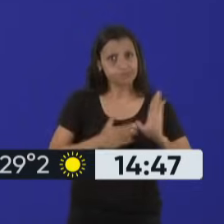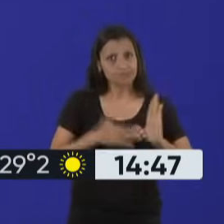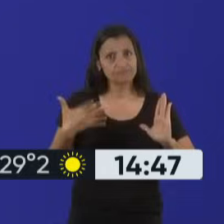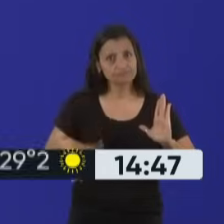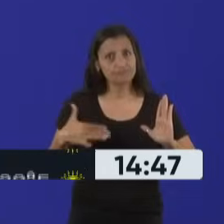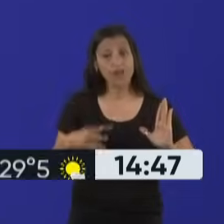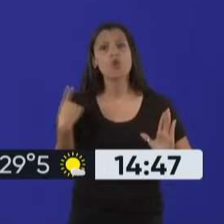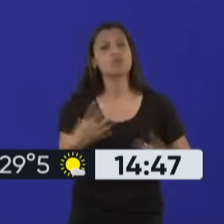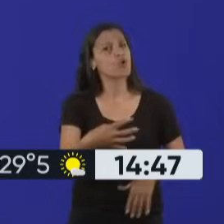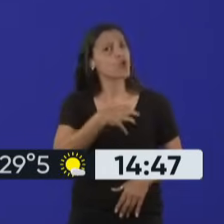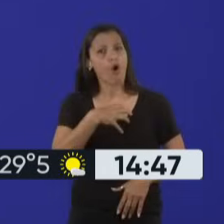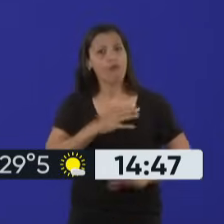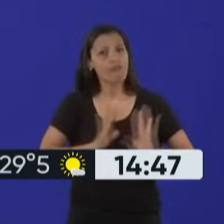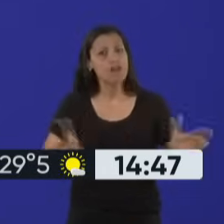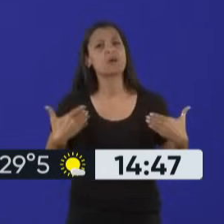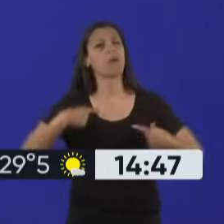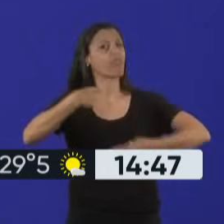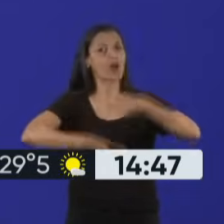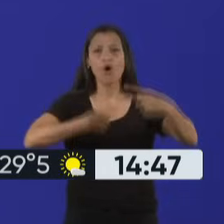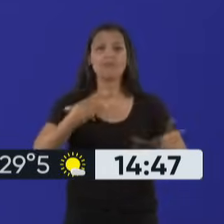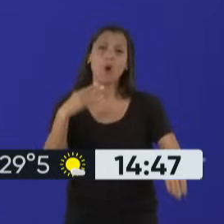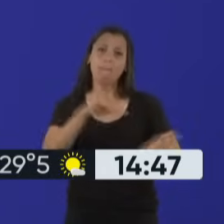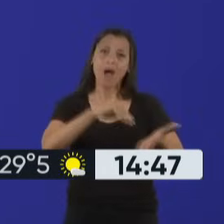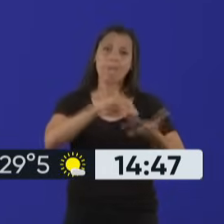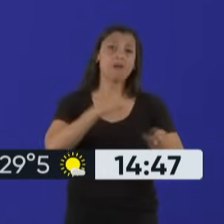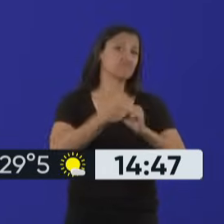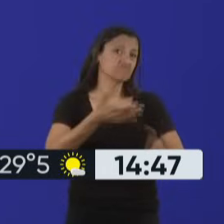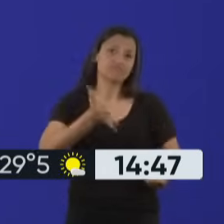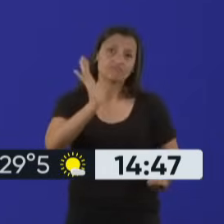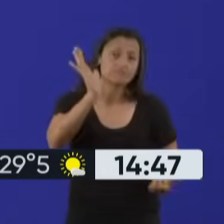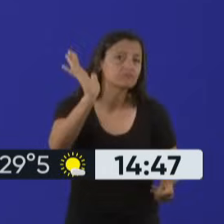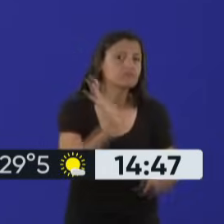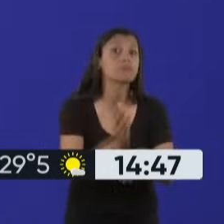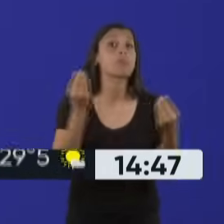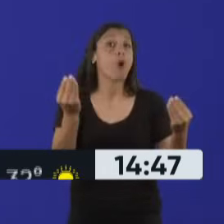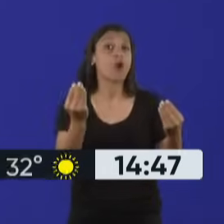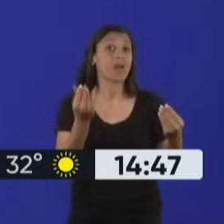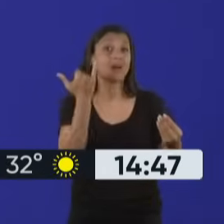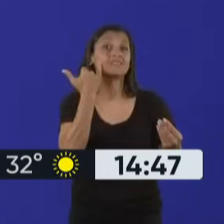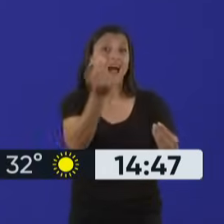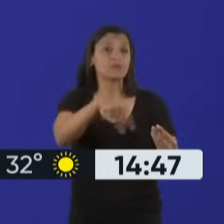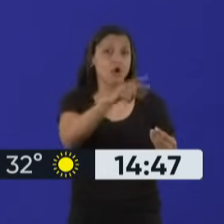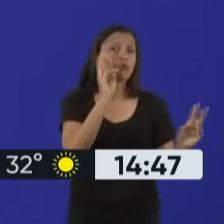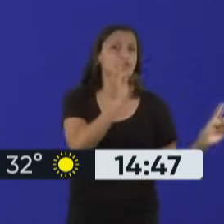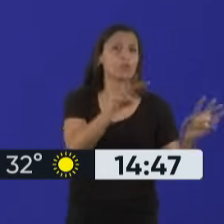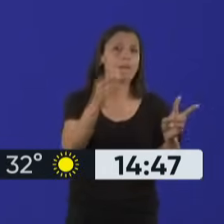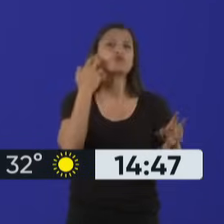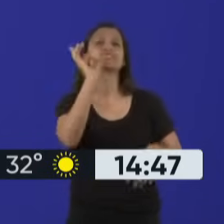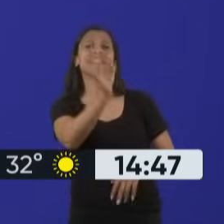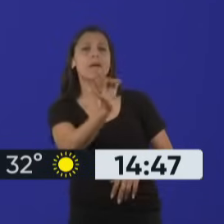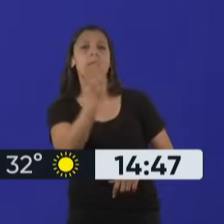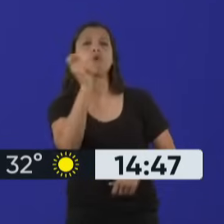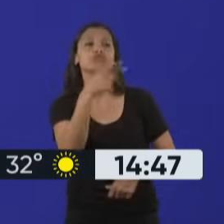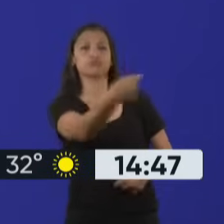que estamos confiados que vamos a poder seguir haciéndolo de acá en adelante, porque ya todos hemos visto quién está de